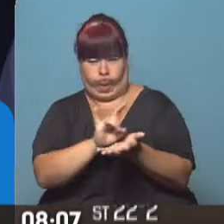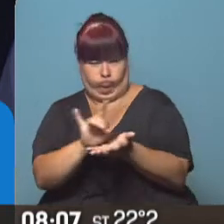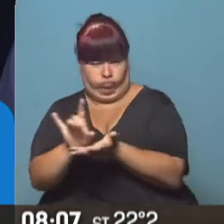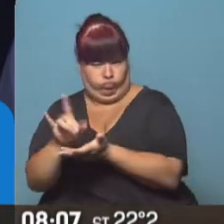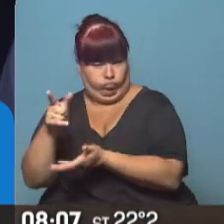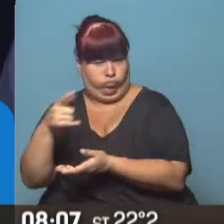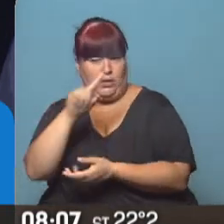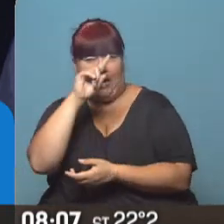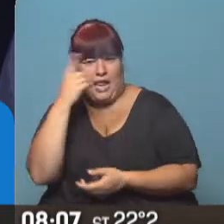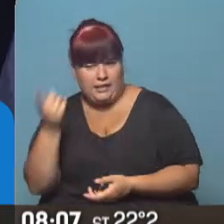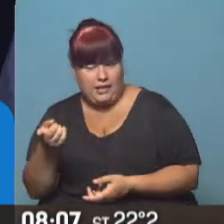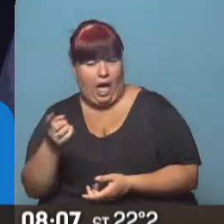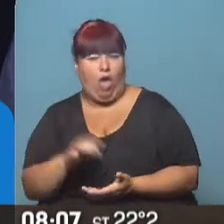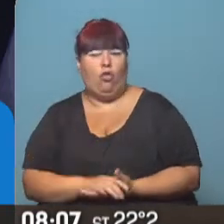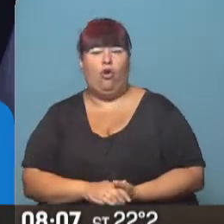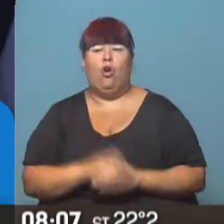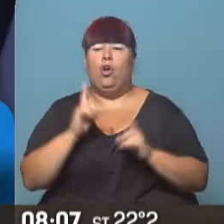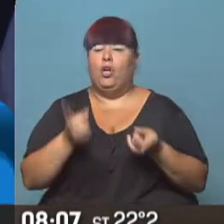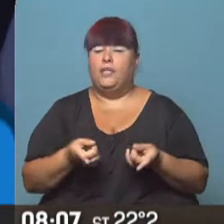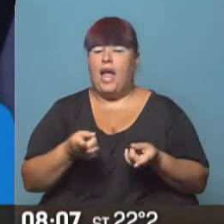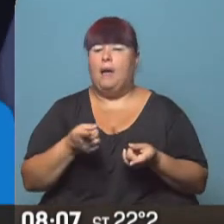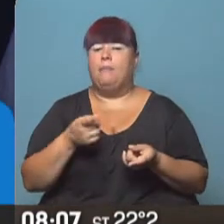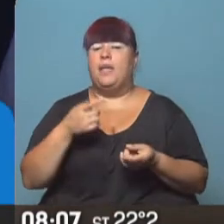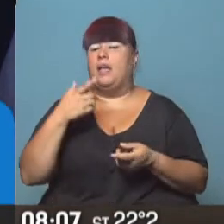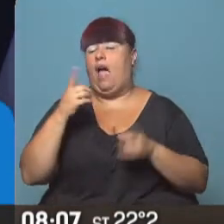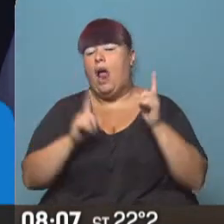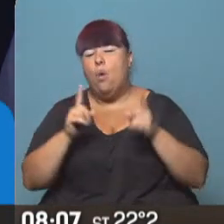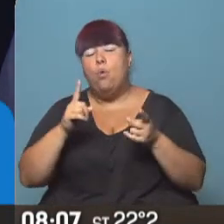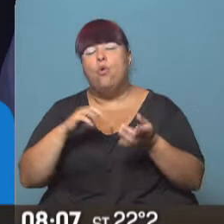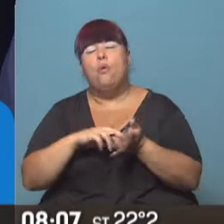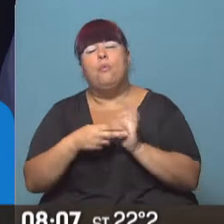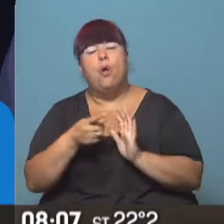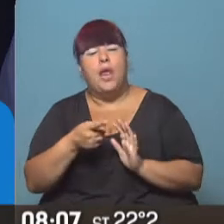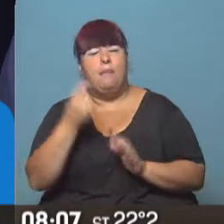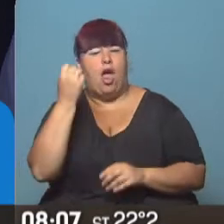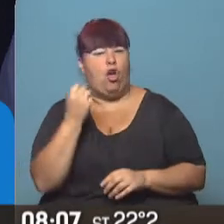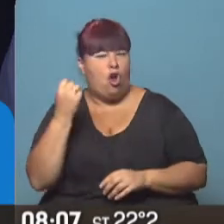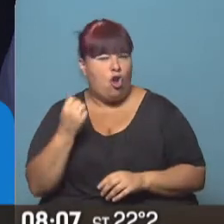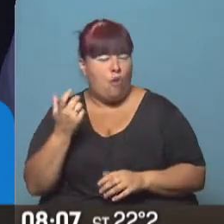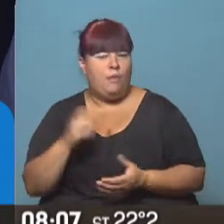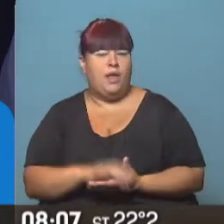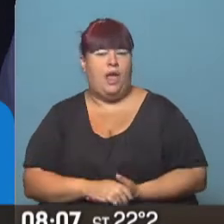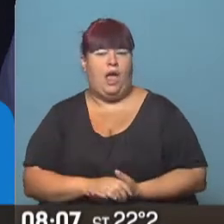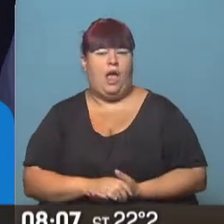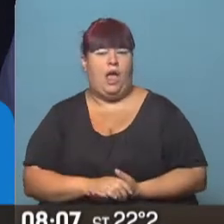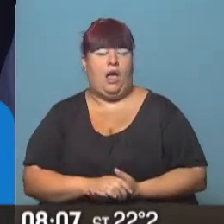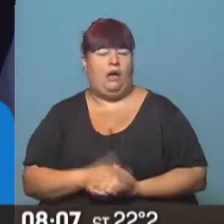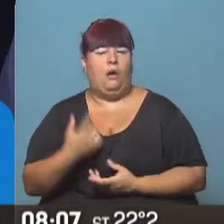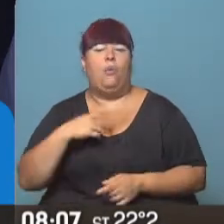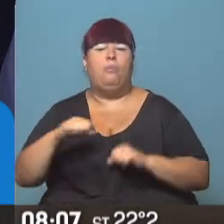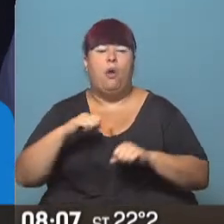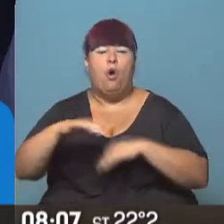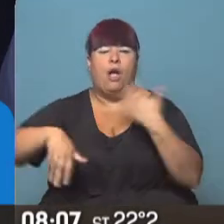sector estatal, en las dificultades ciertas que tiene la economía de encarrilar el